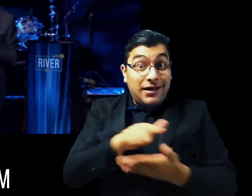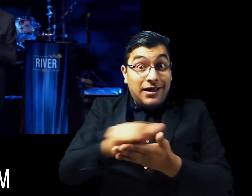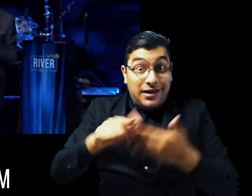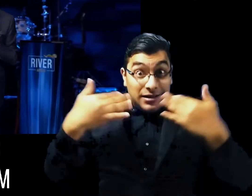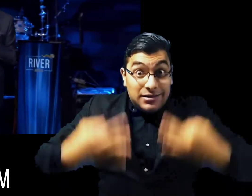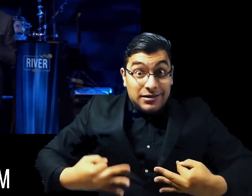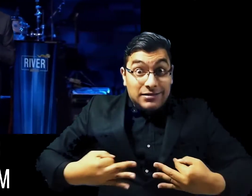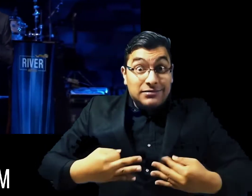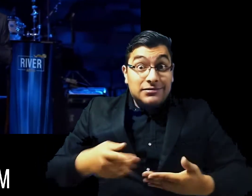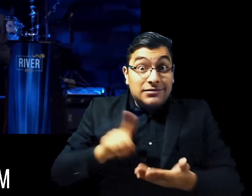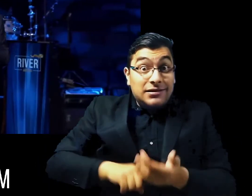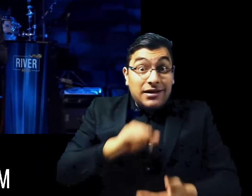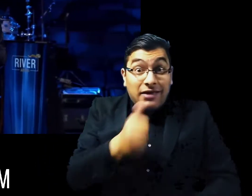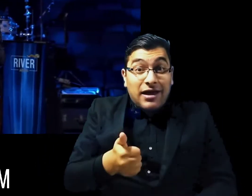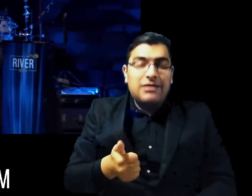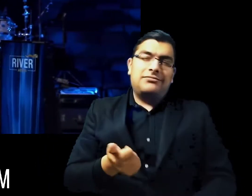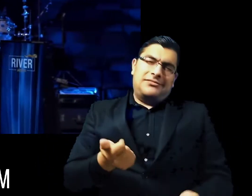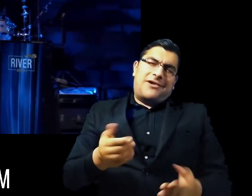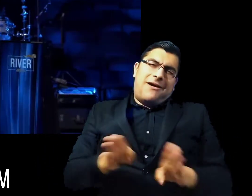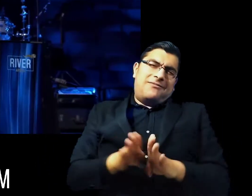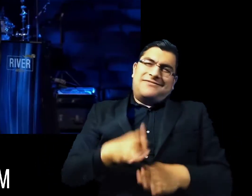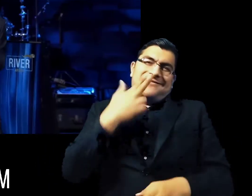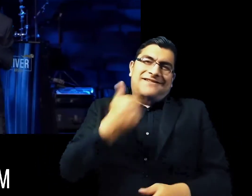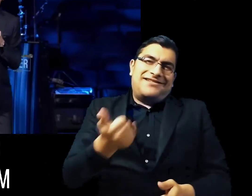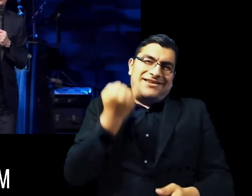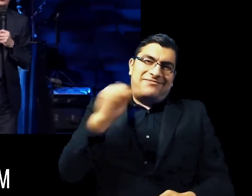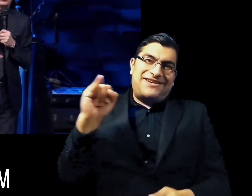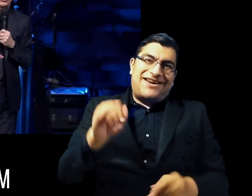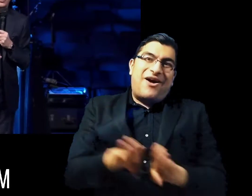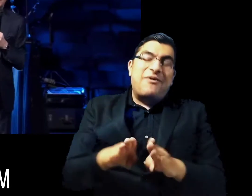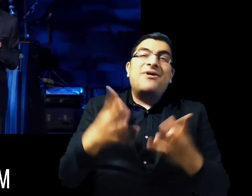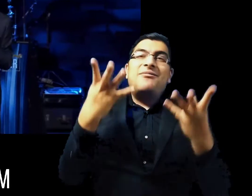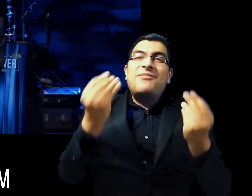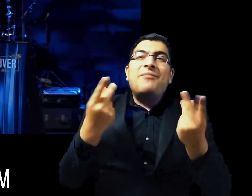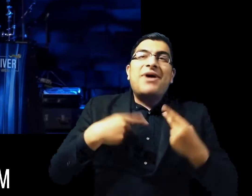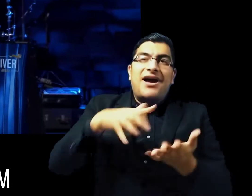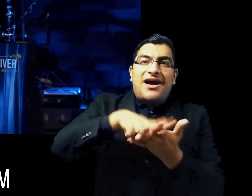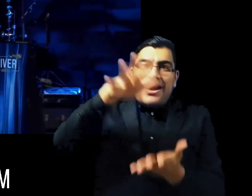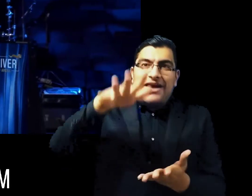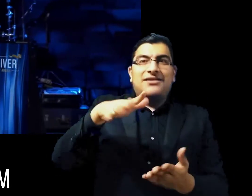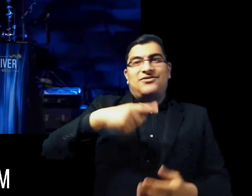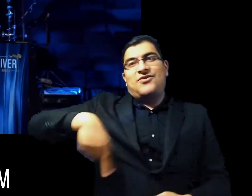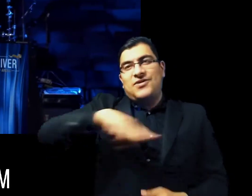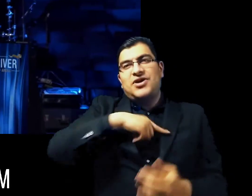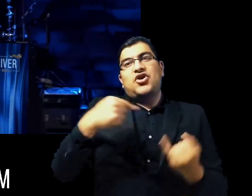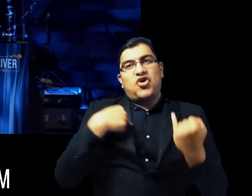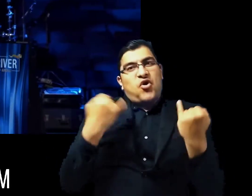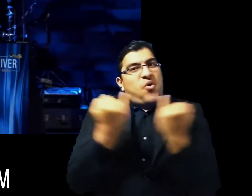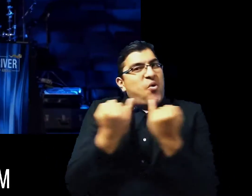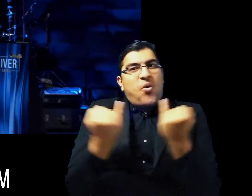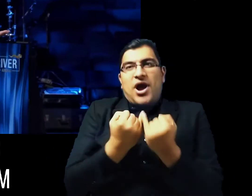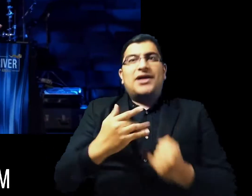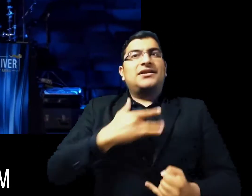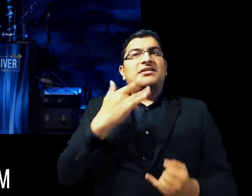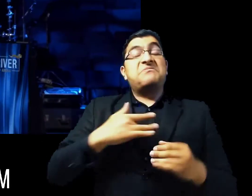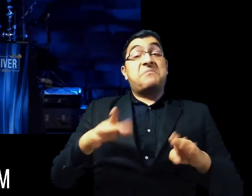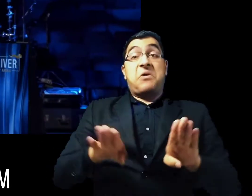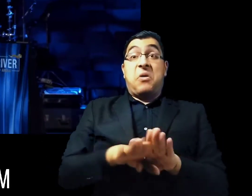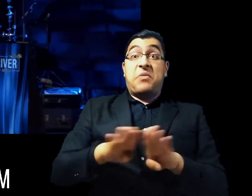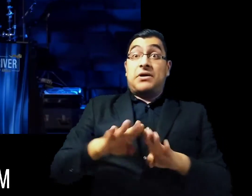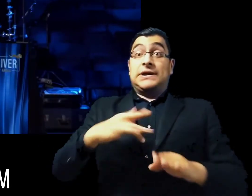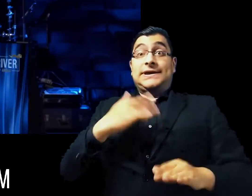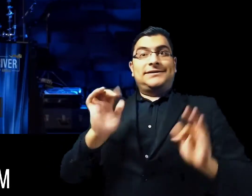como debemos. Lo que pasa es que la mayoría de nosotros, y me incluyo, nos sentimos